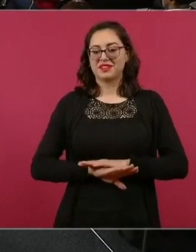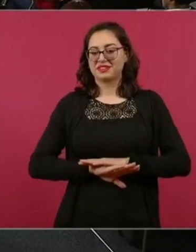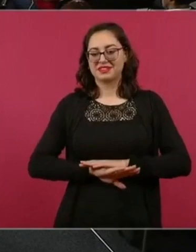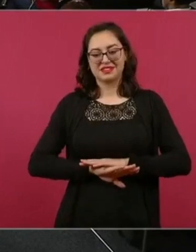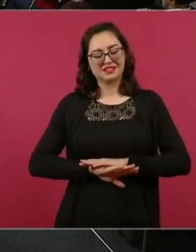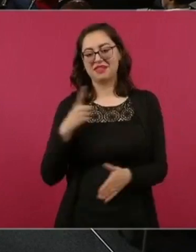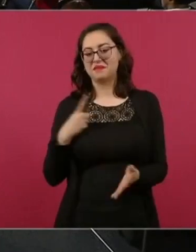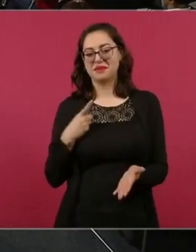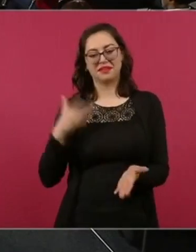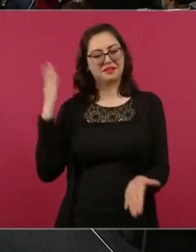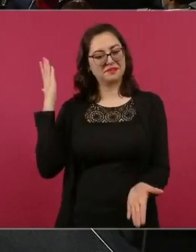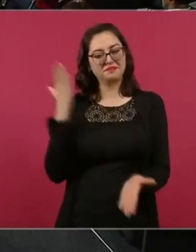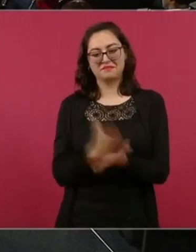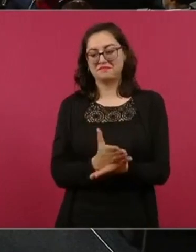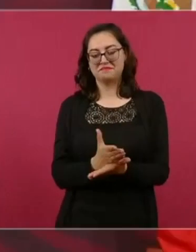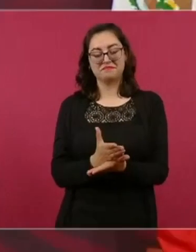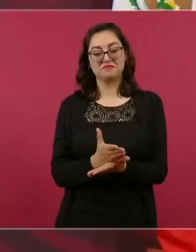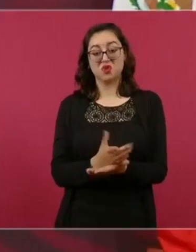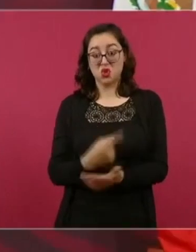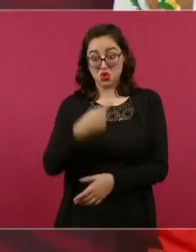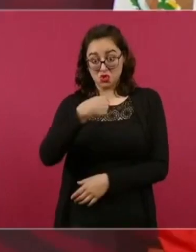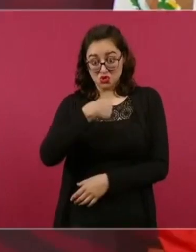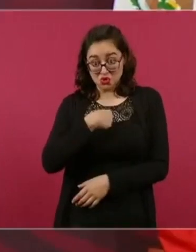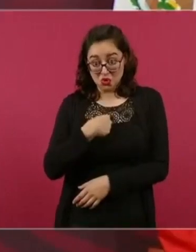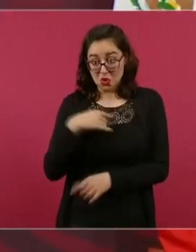No hay dedazo,